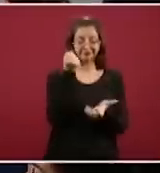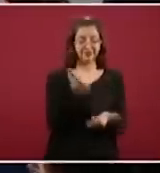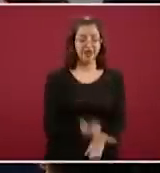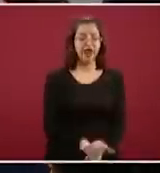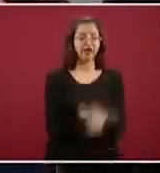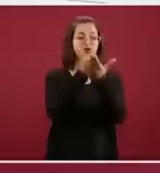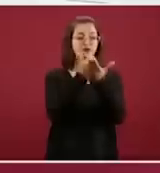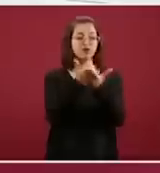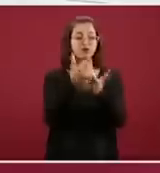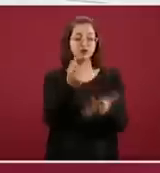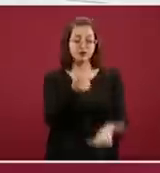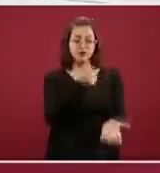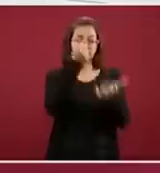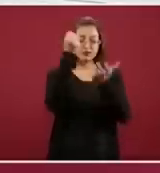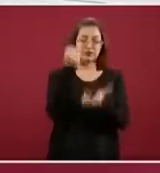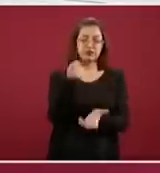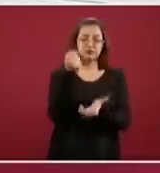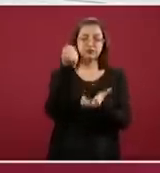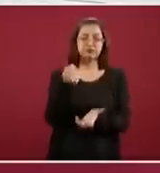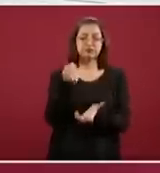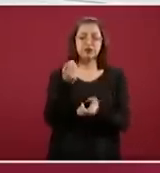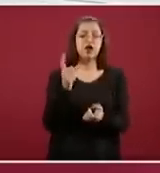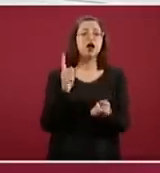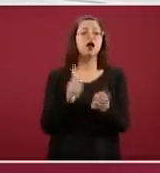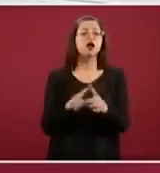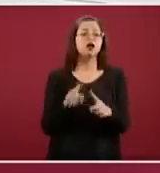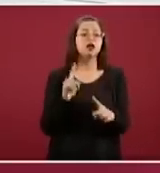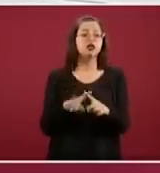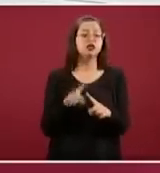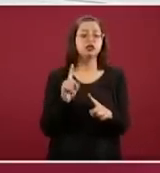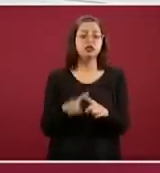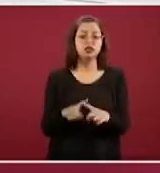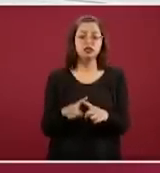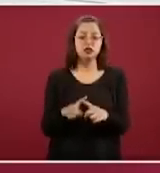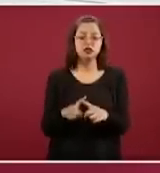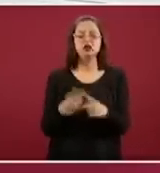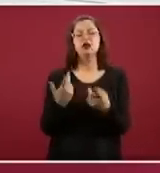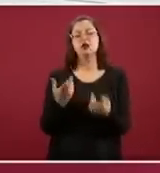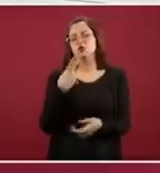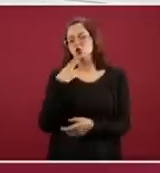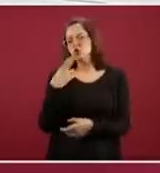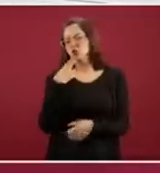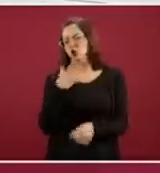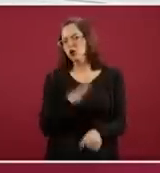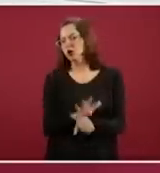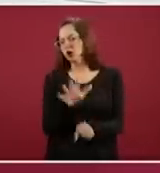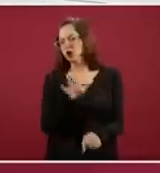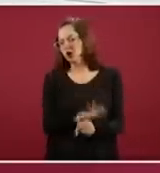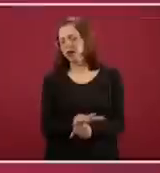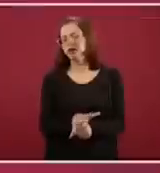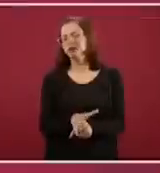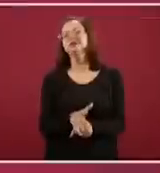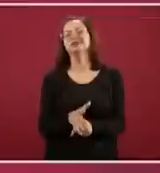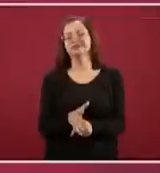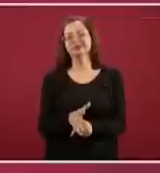dinero se entrega o se utiliza para